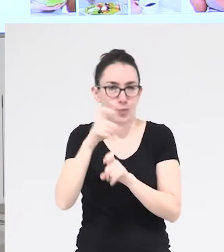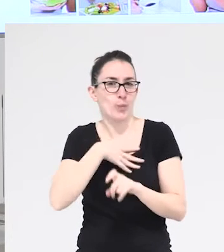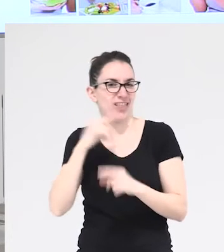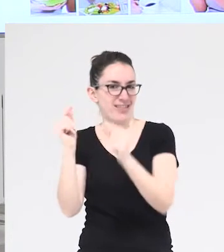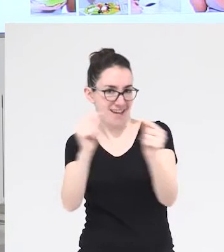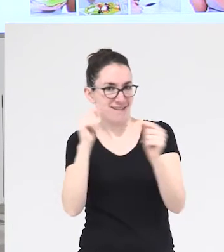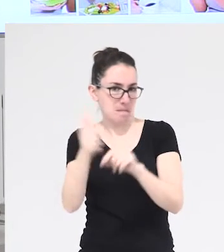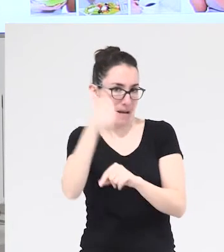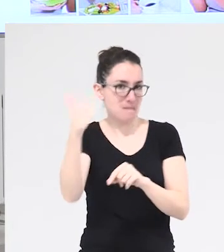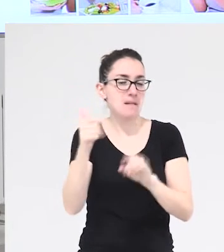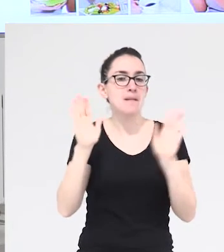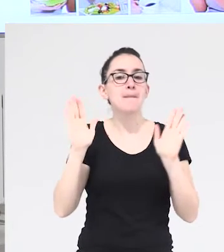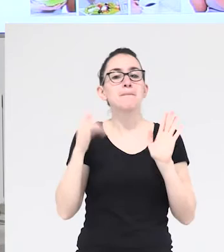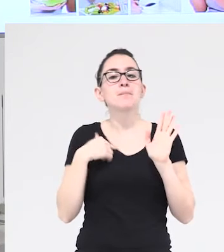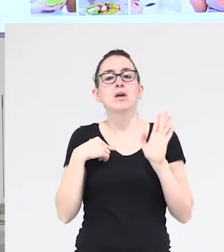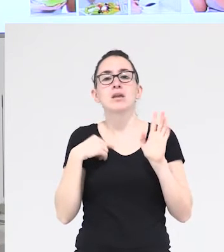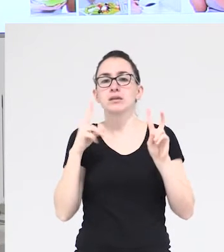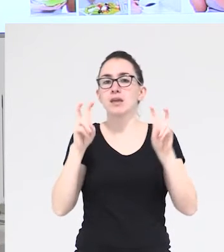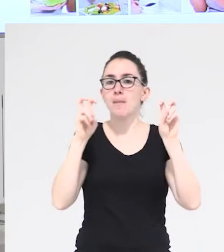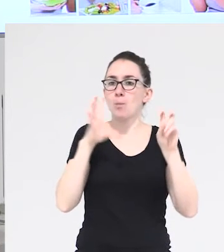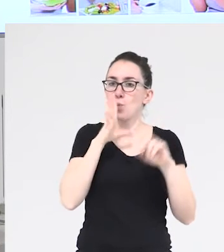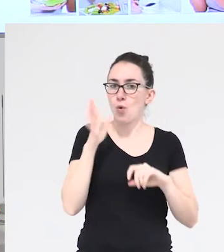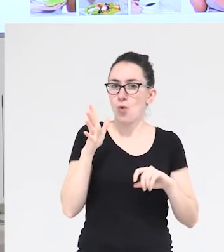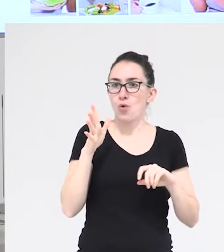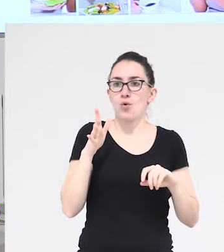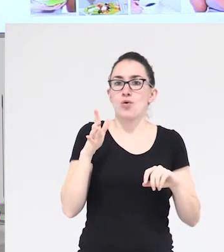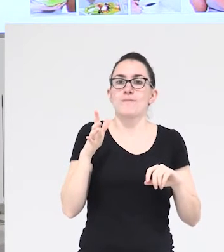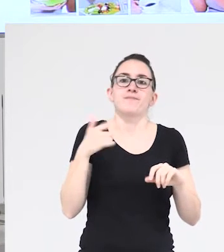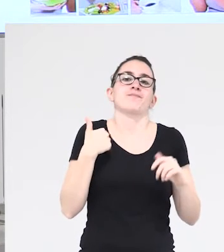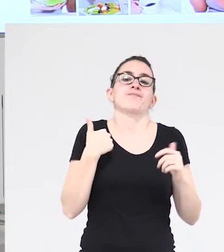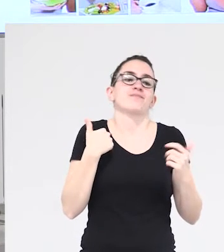debates, pero no tiene que ver tampoco